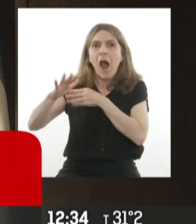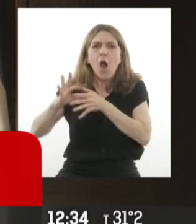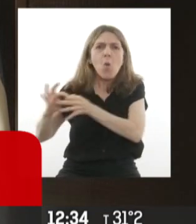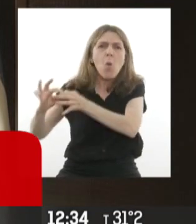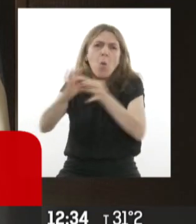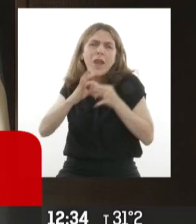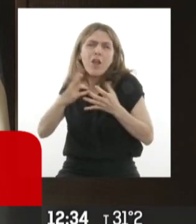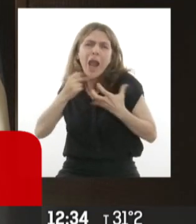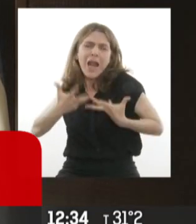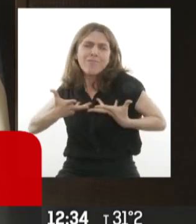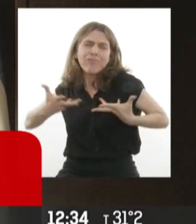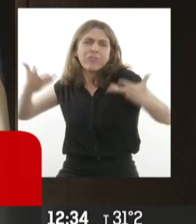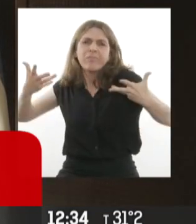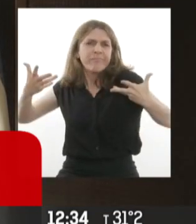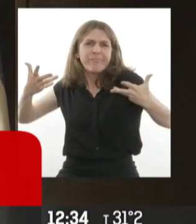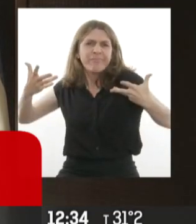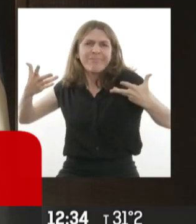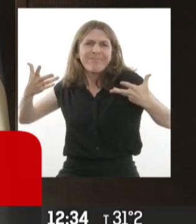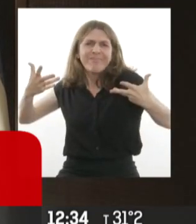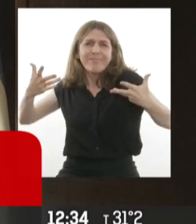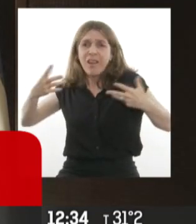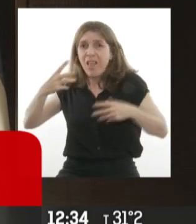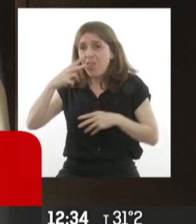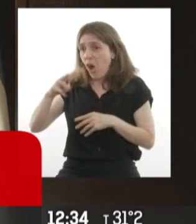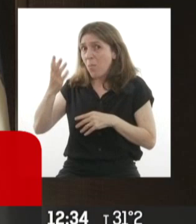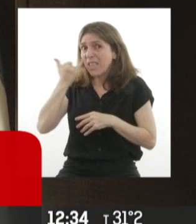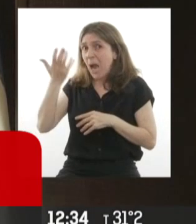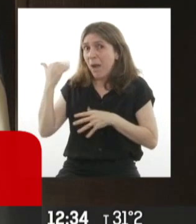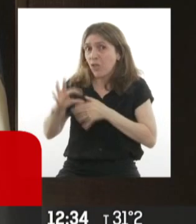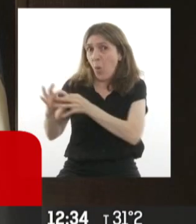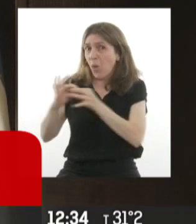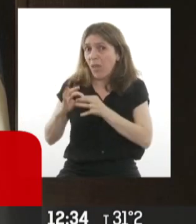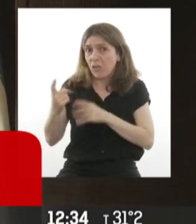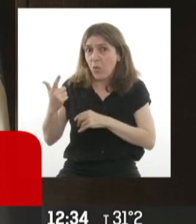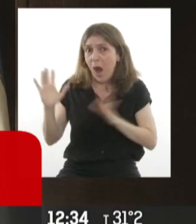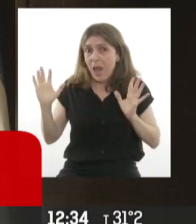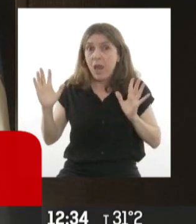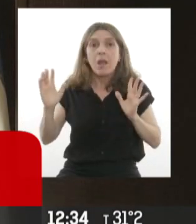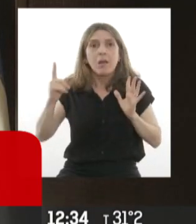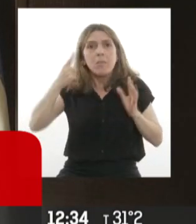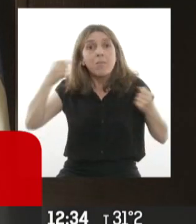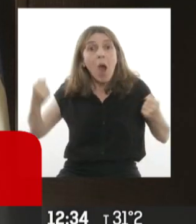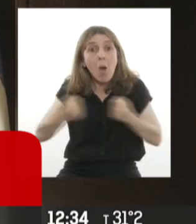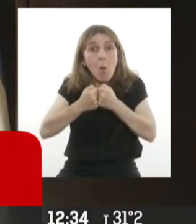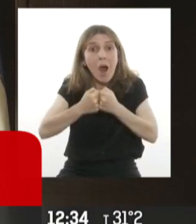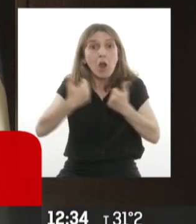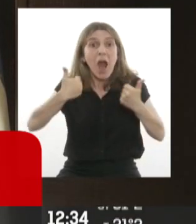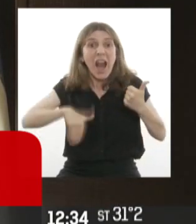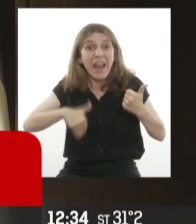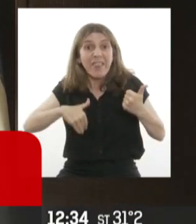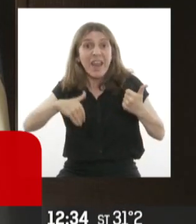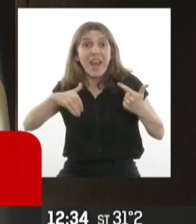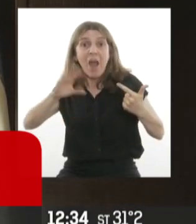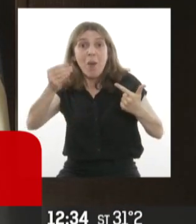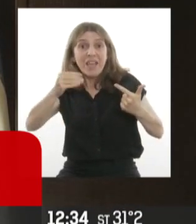muy unidos, esa es la verdad. Y la realidad es que ese tratado, que empezó siendo un acuerdo